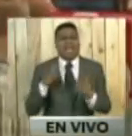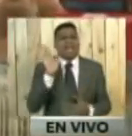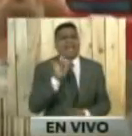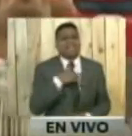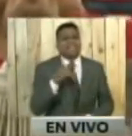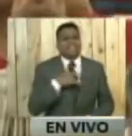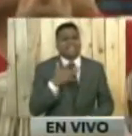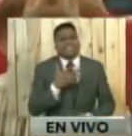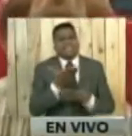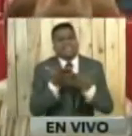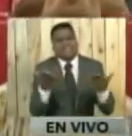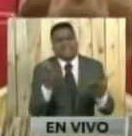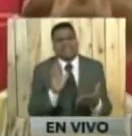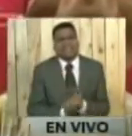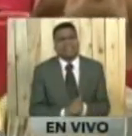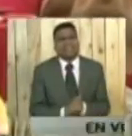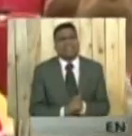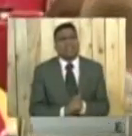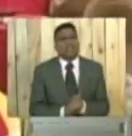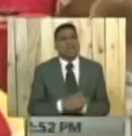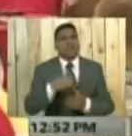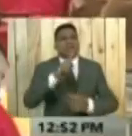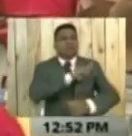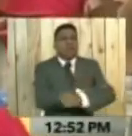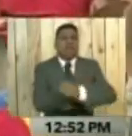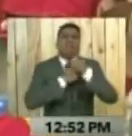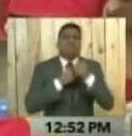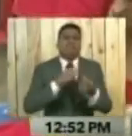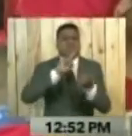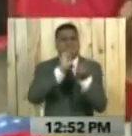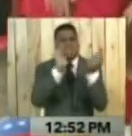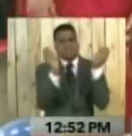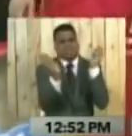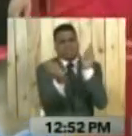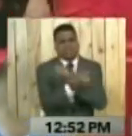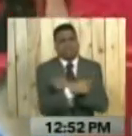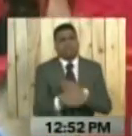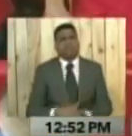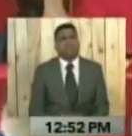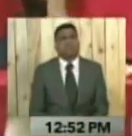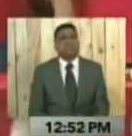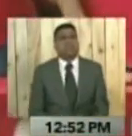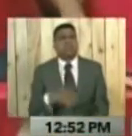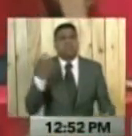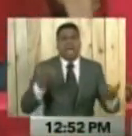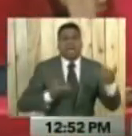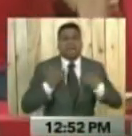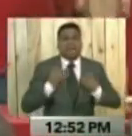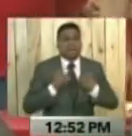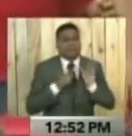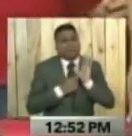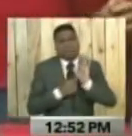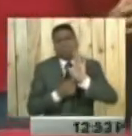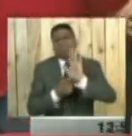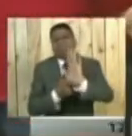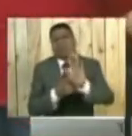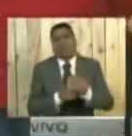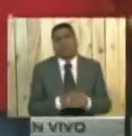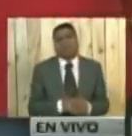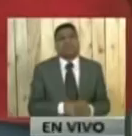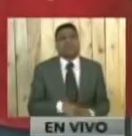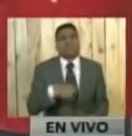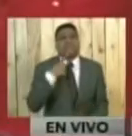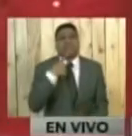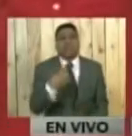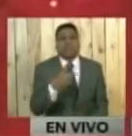aquí es una fuerza transformadora, es una energía que ilumina, que nos dice